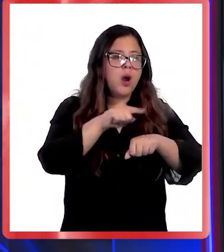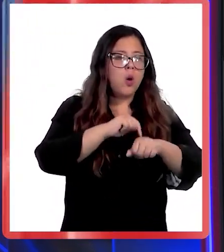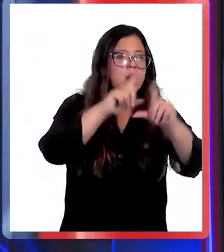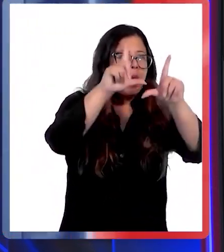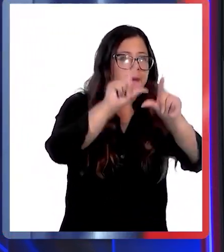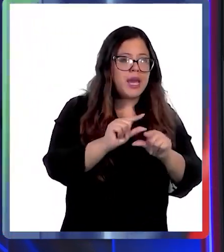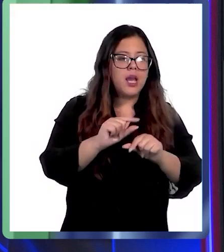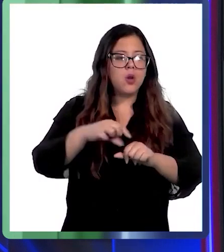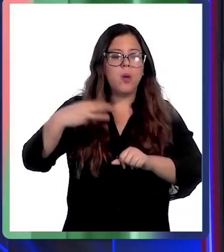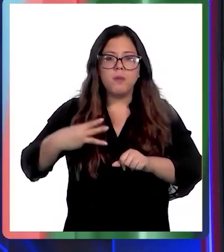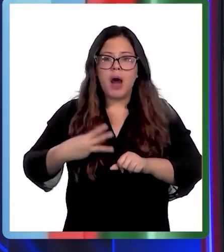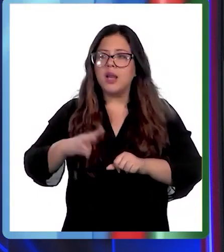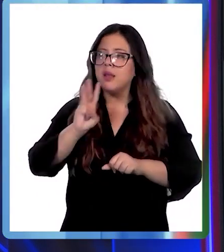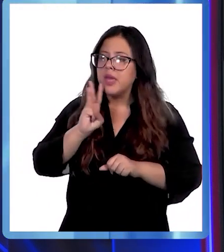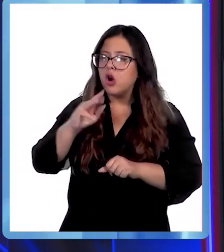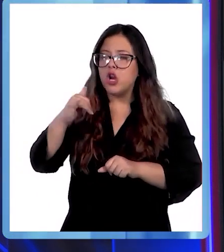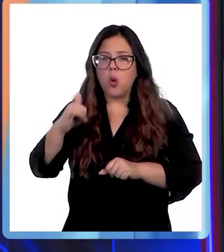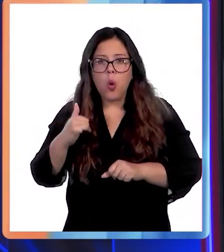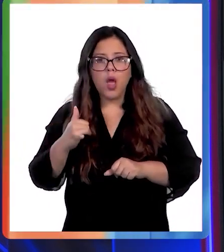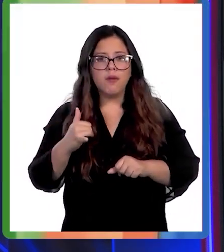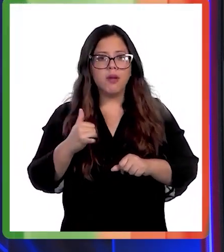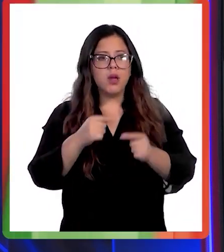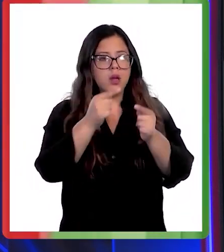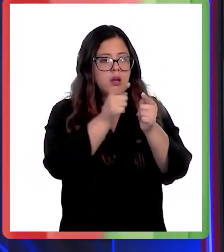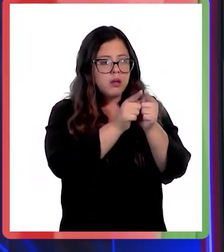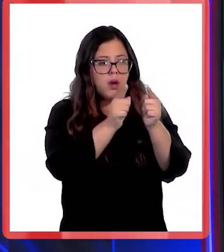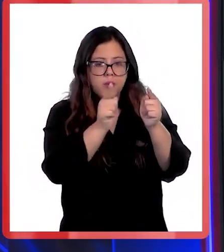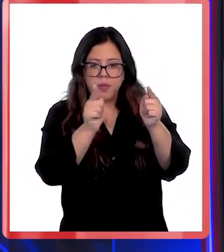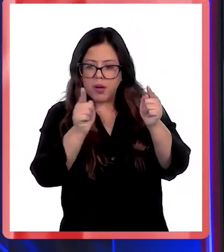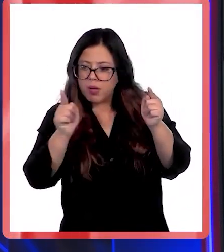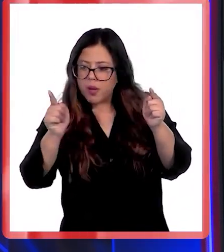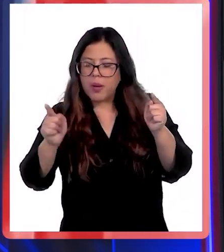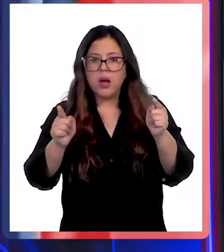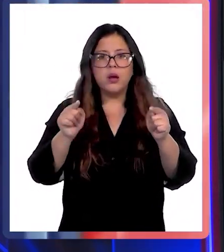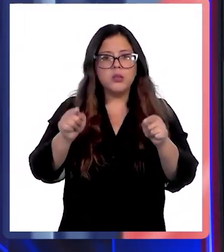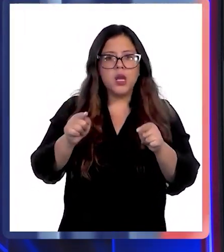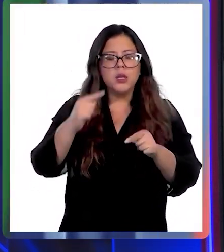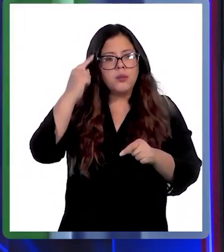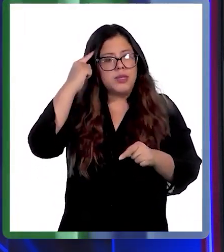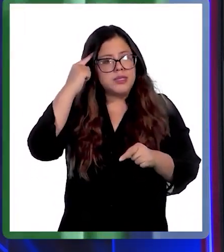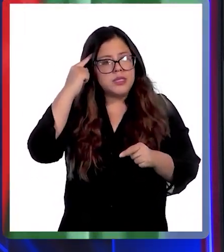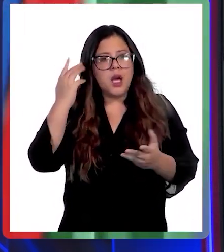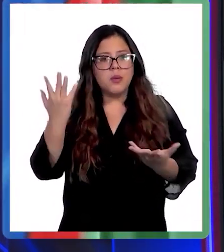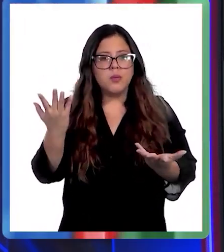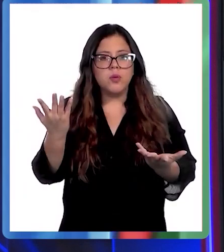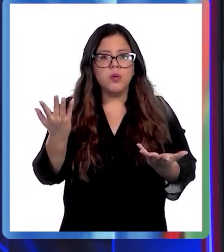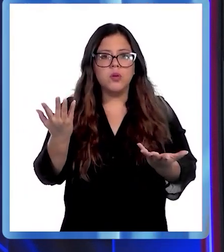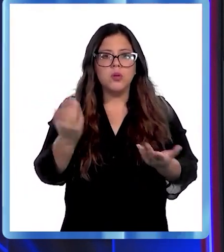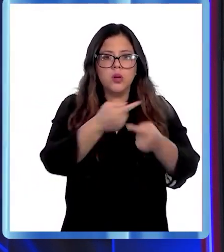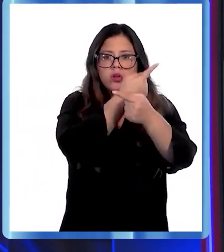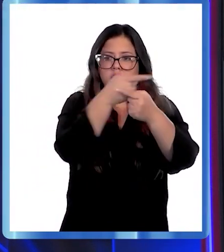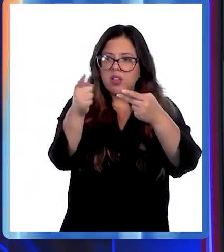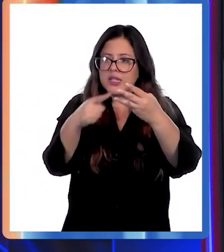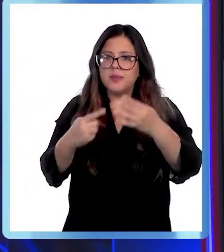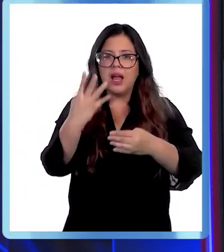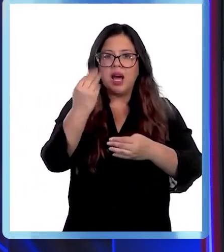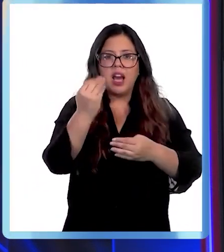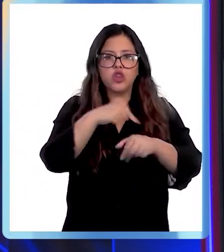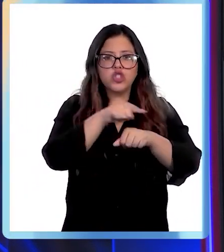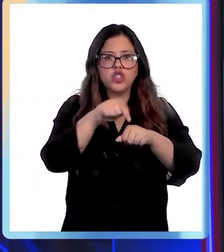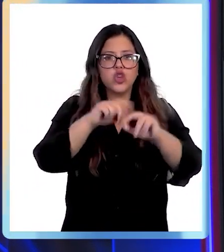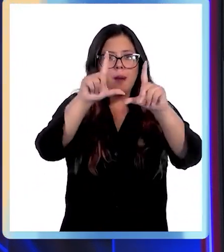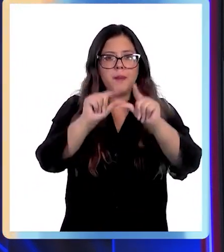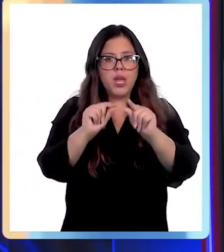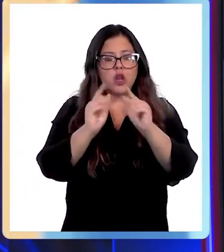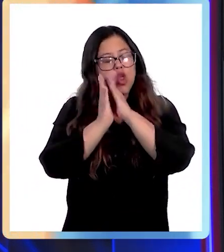el martes, el miércoles, el jueves, y así a fin de cuentas, si empezamos a sacar números, o sea, cada semana serían 14 horas